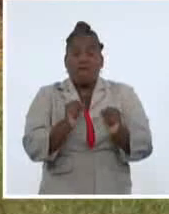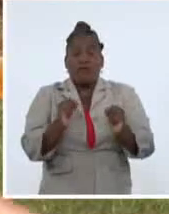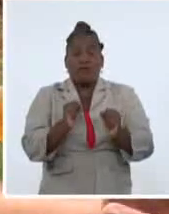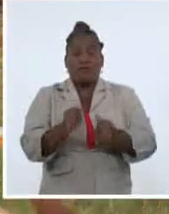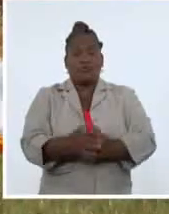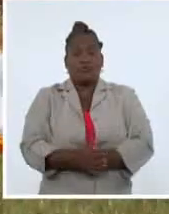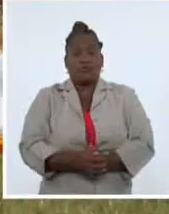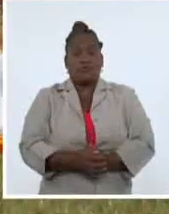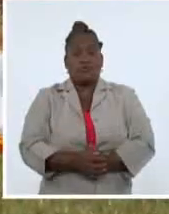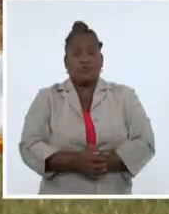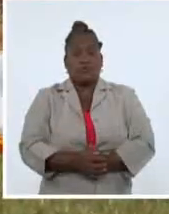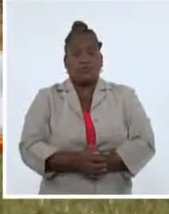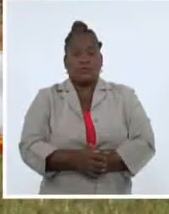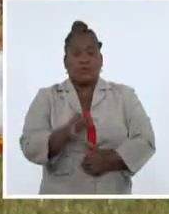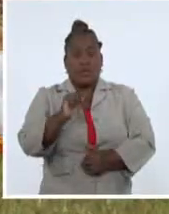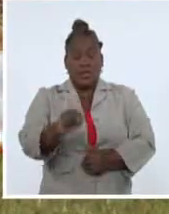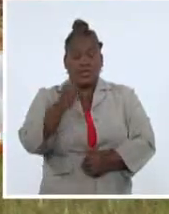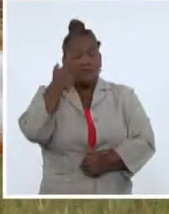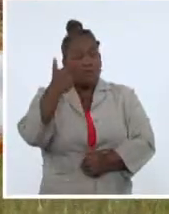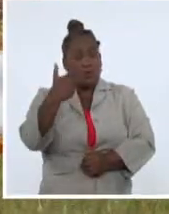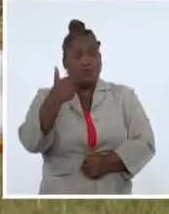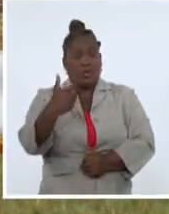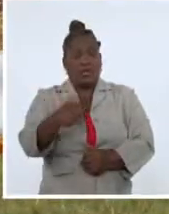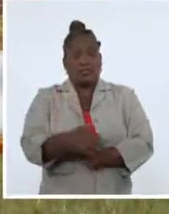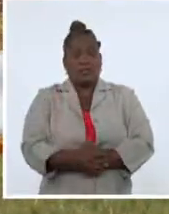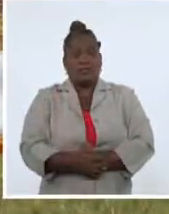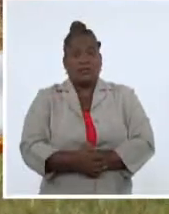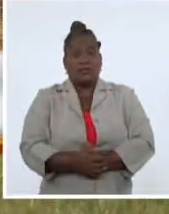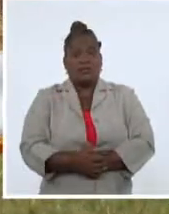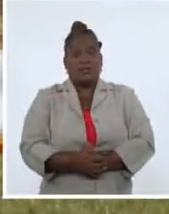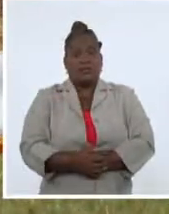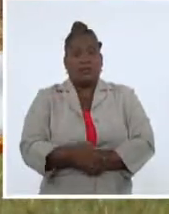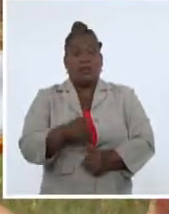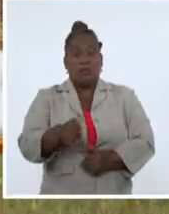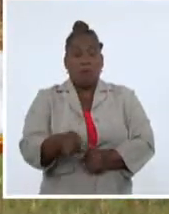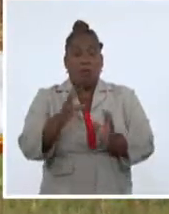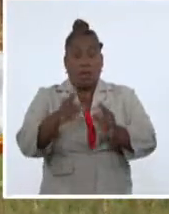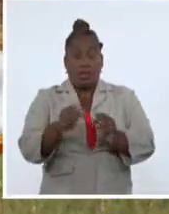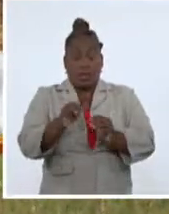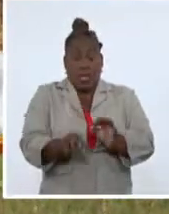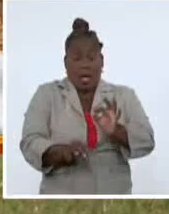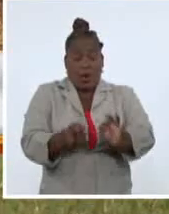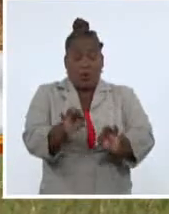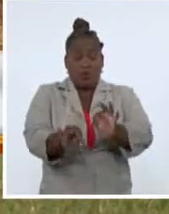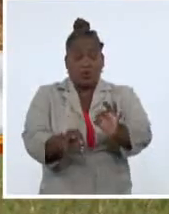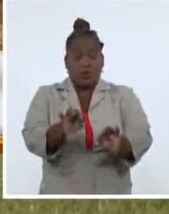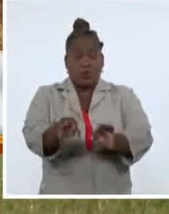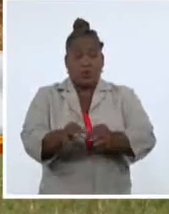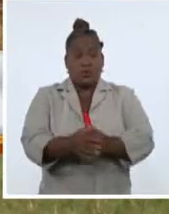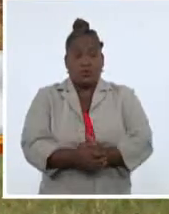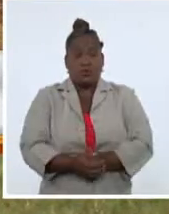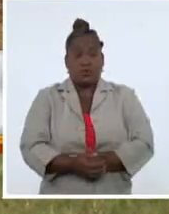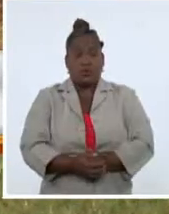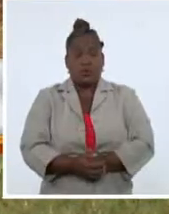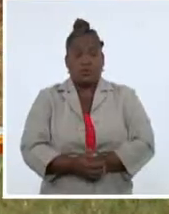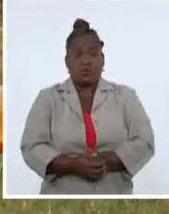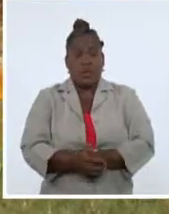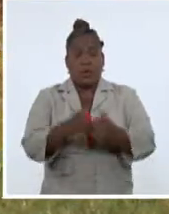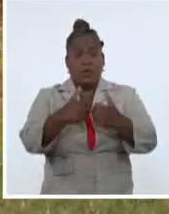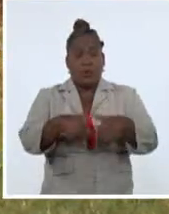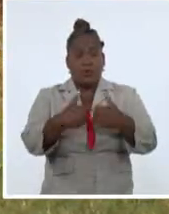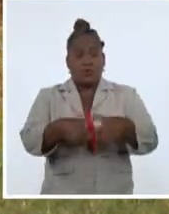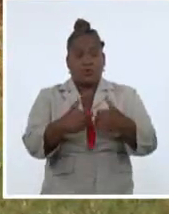es la más importante en una empresa de córdoba por la cantidad de cultivo y de la posibilidad que tiene de producción